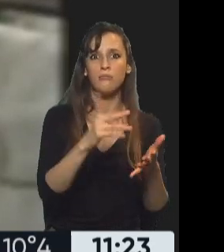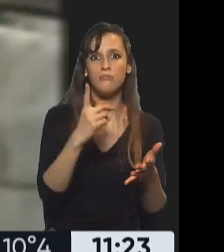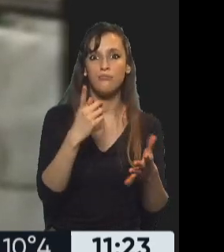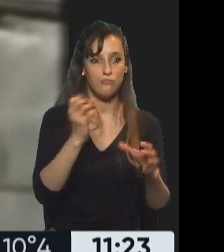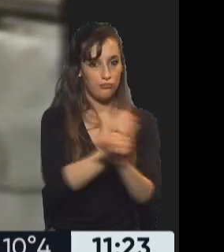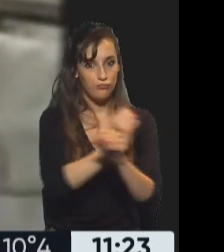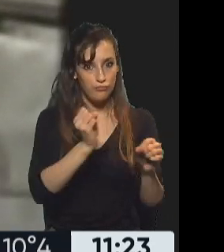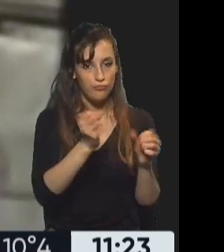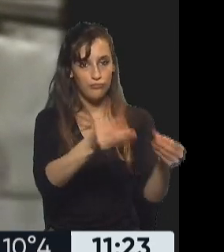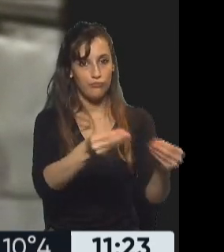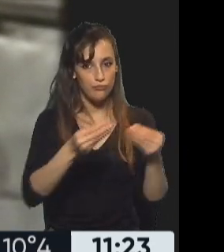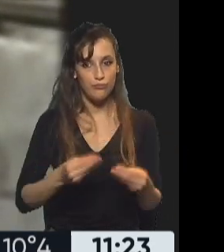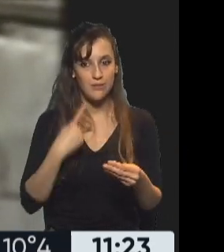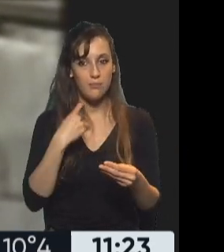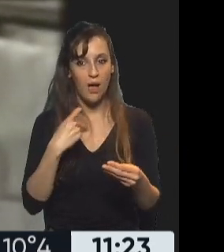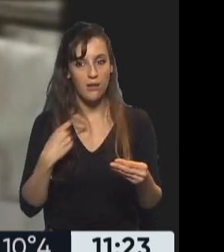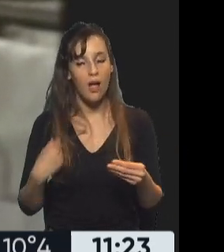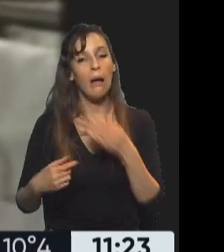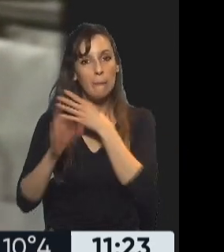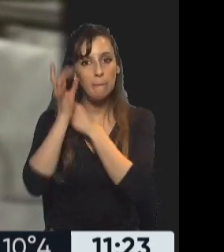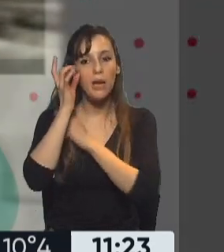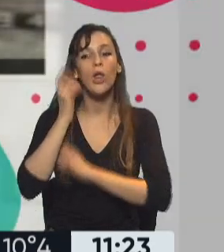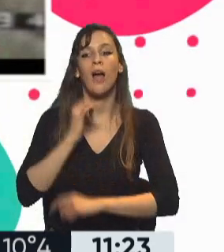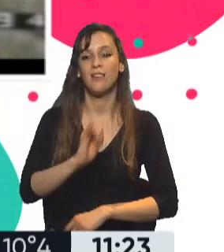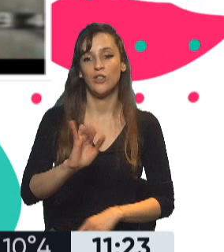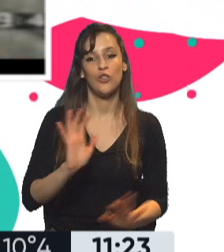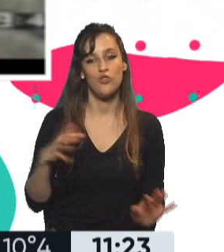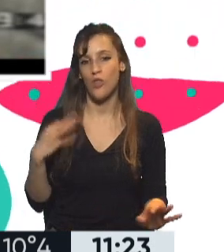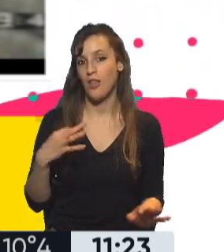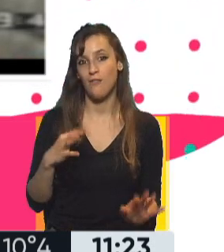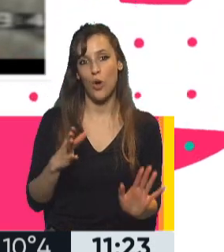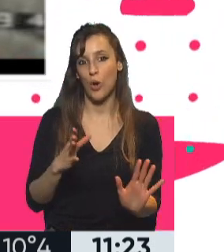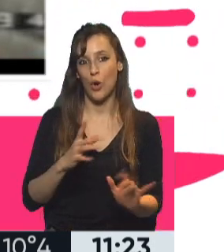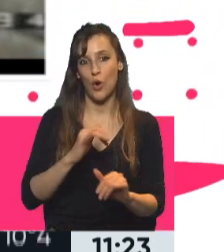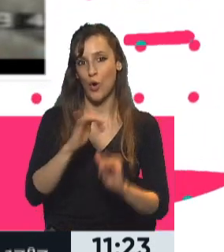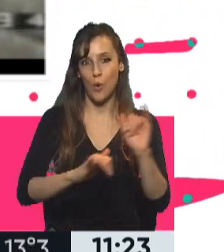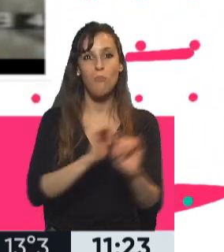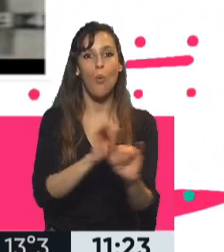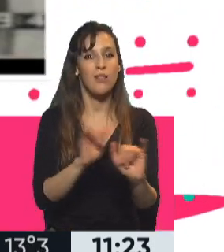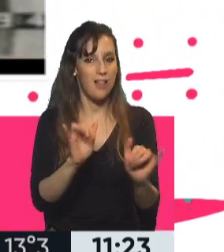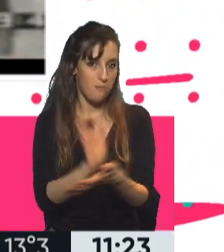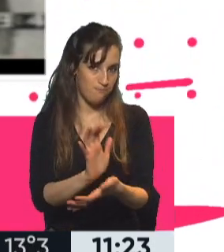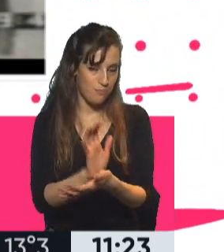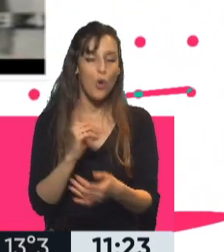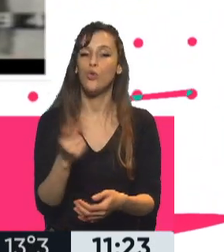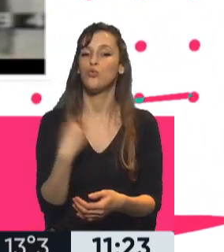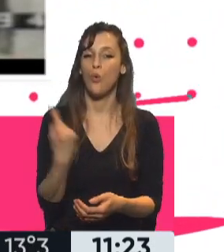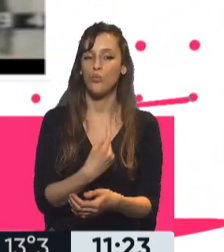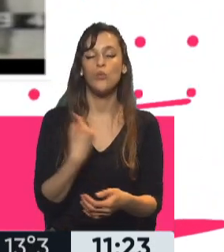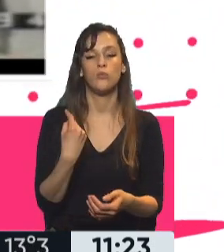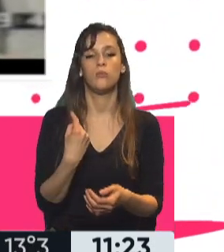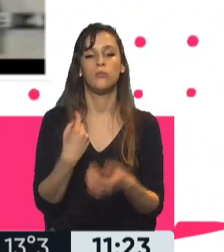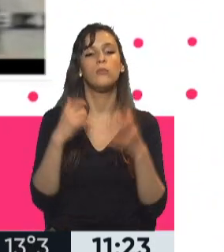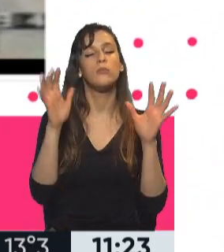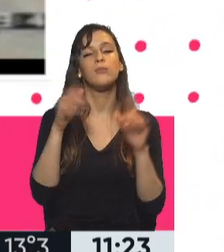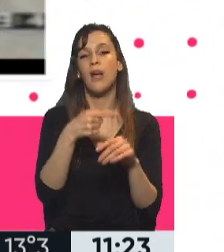Qué lindo. Bueno, te cuento que tengo que pasar un chivo. Pasalo. Nosotros estamos organizando, en realidad lo habíamos organizado para